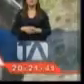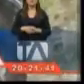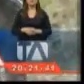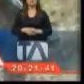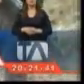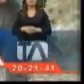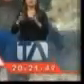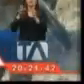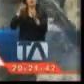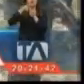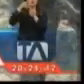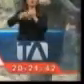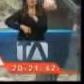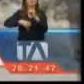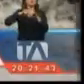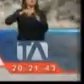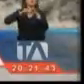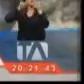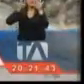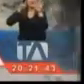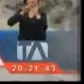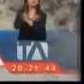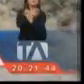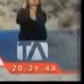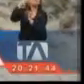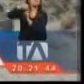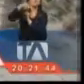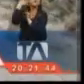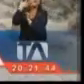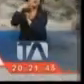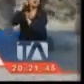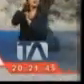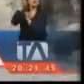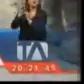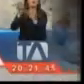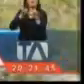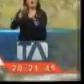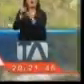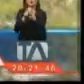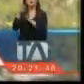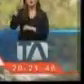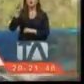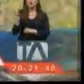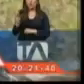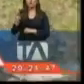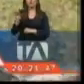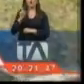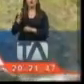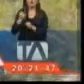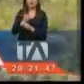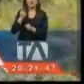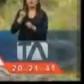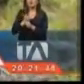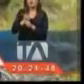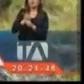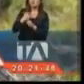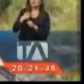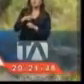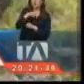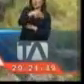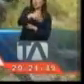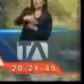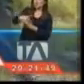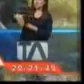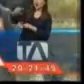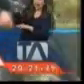Su último contacto fue a las 6 de la mañana del miércoles 16 de mayo del 2018, mientras cumplían la tarea de reconocimiento de